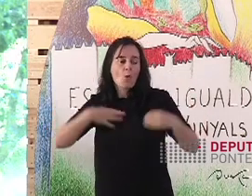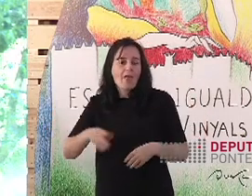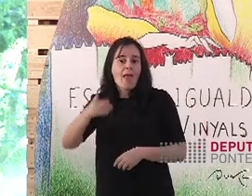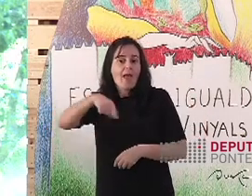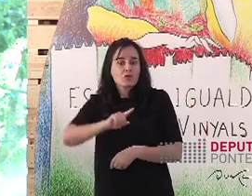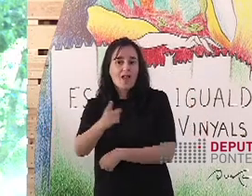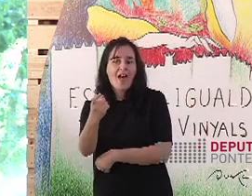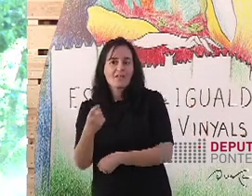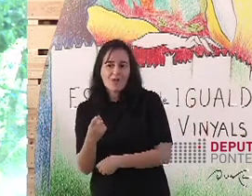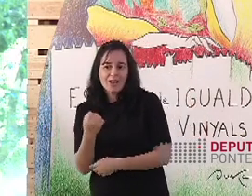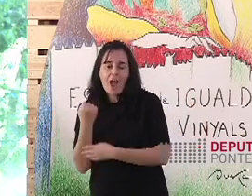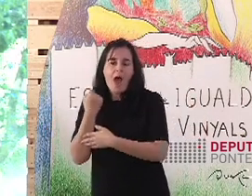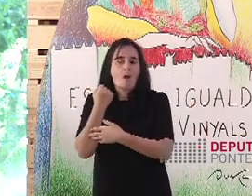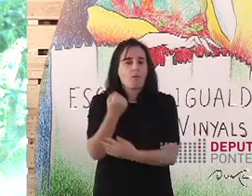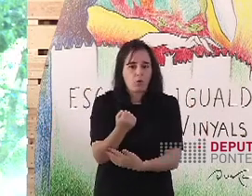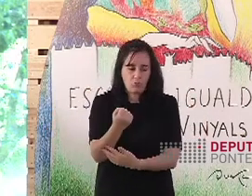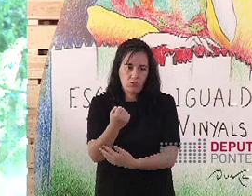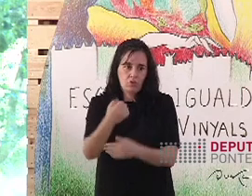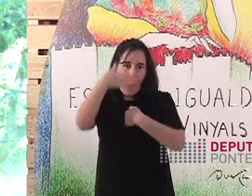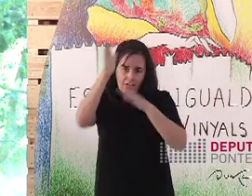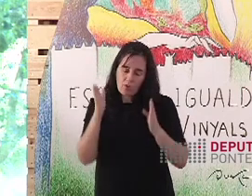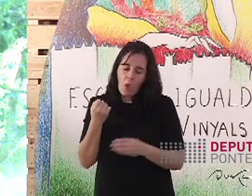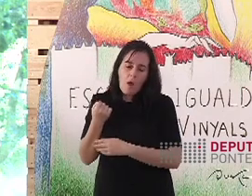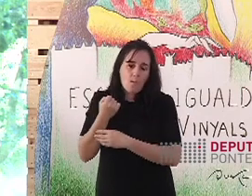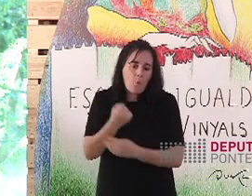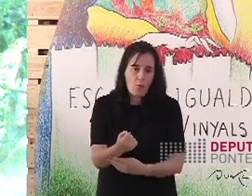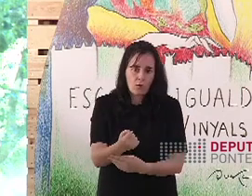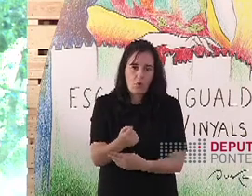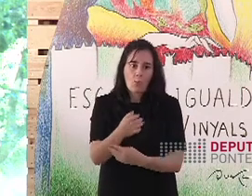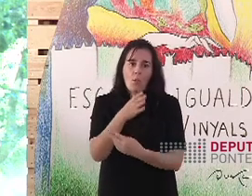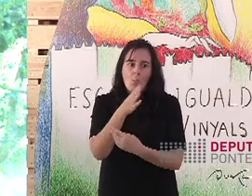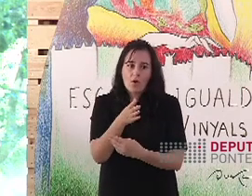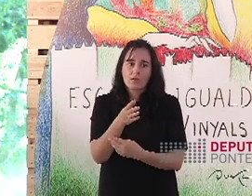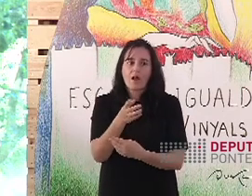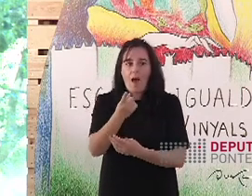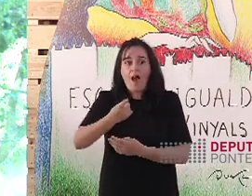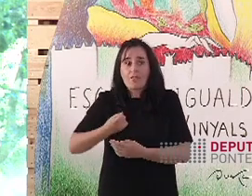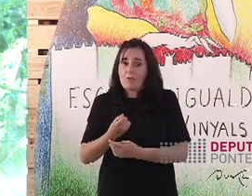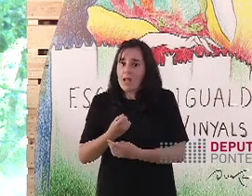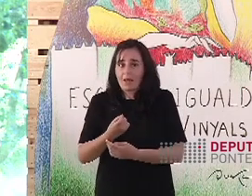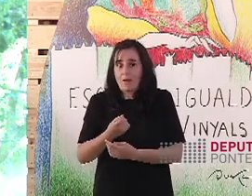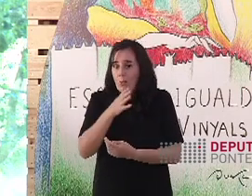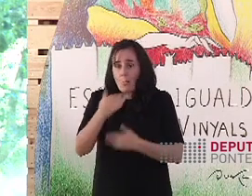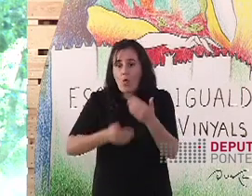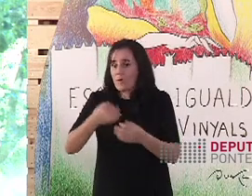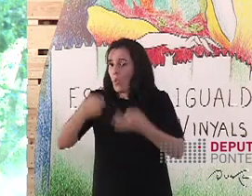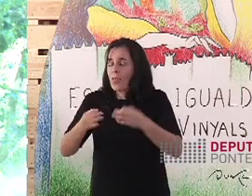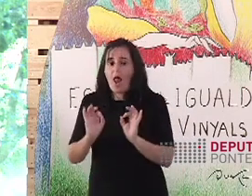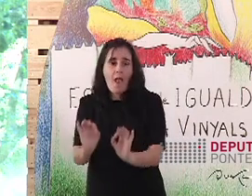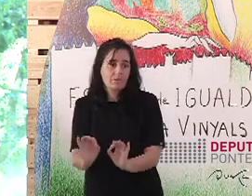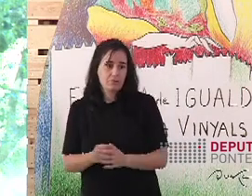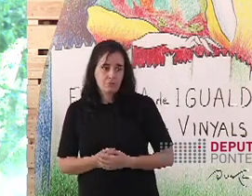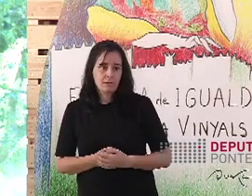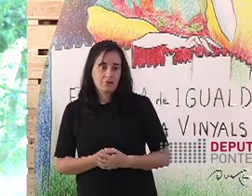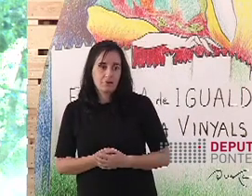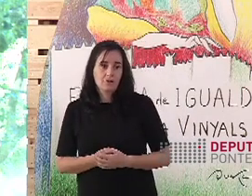dé soporte na asistencia porque hai que telas a man no procedimento judicial. É así, nada máis, a pesar de